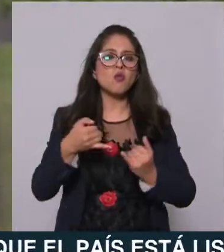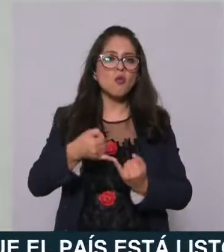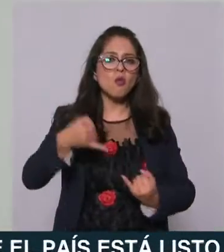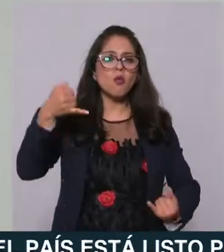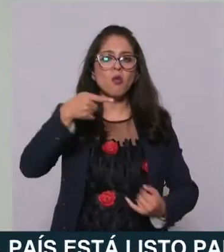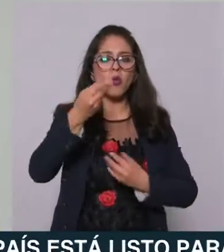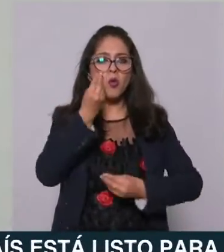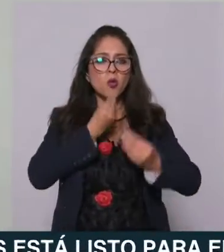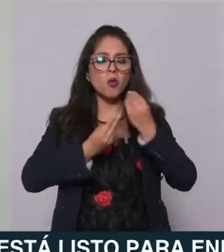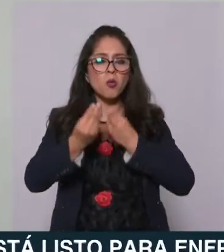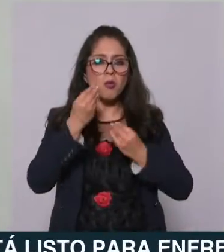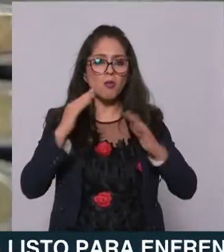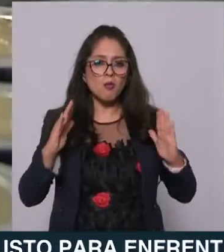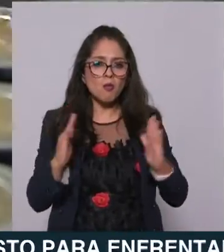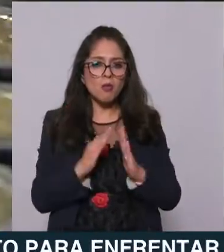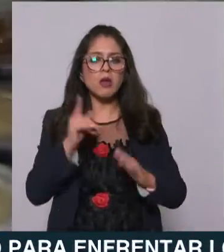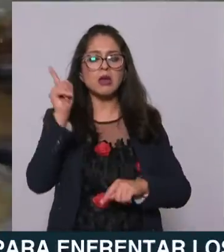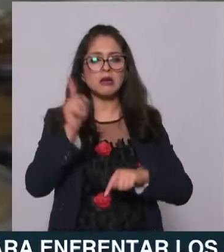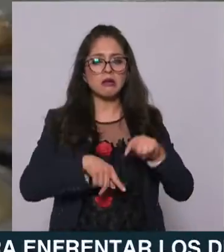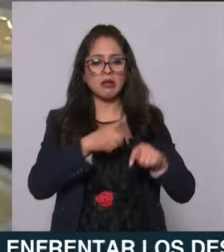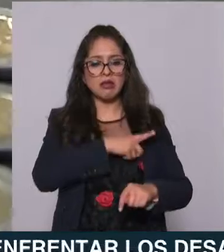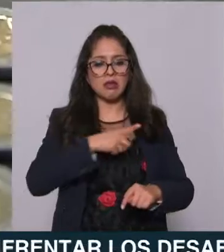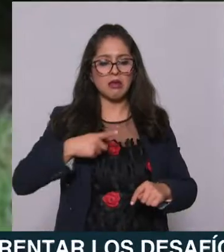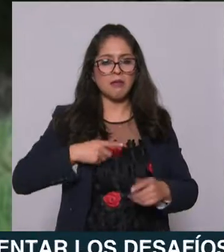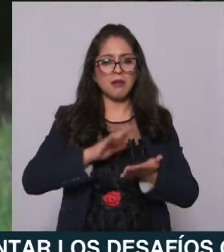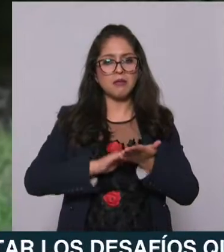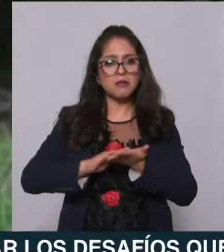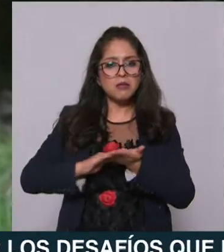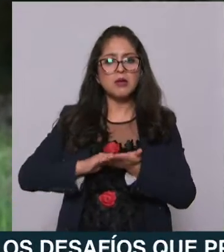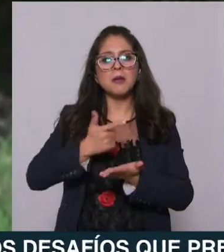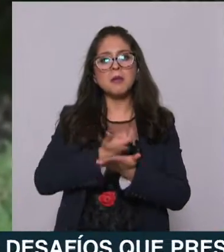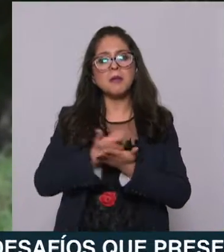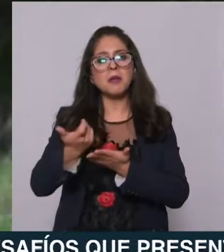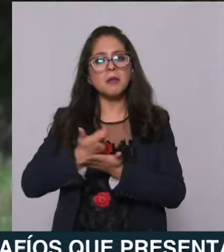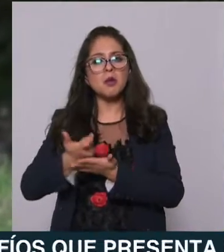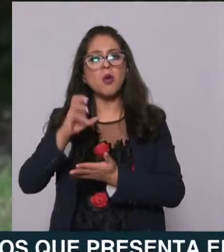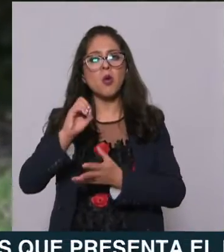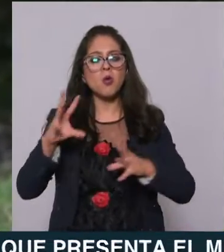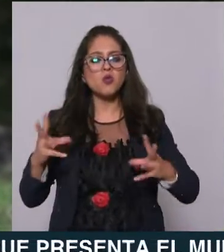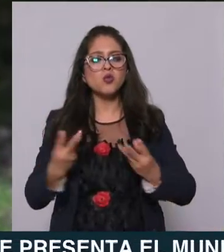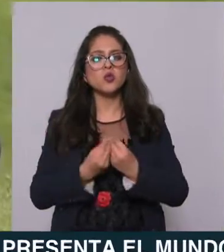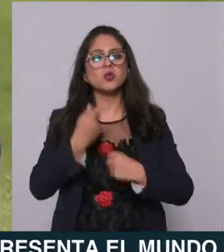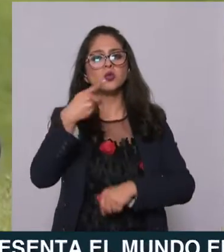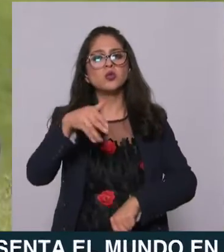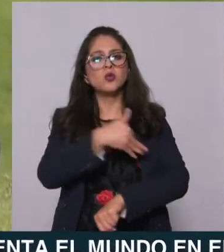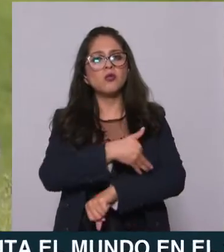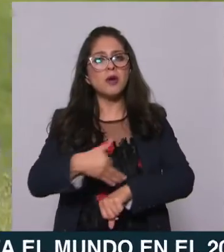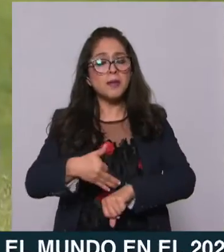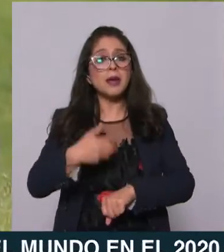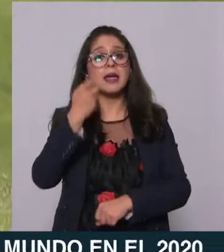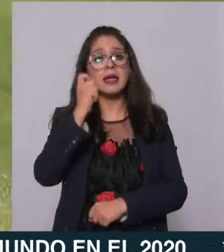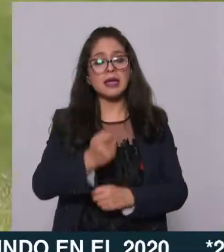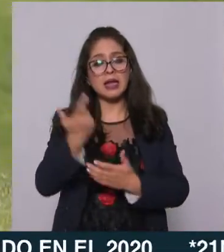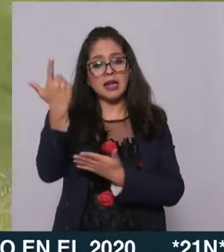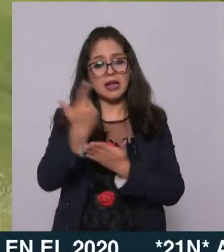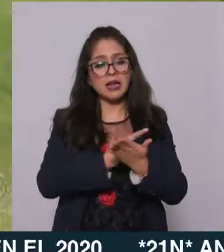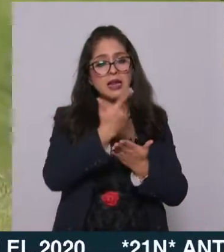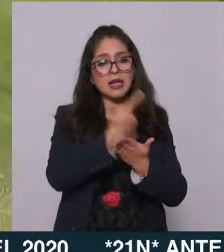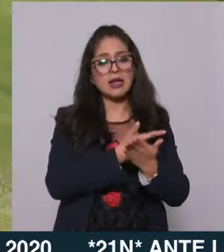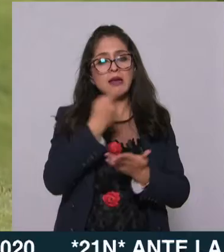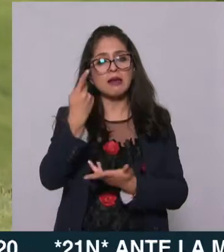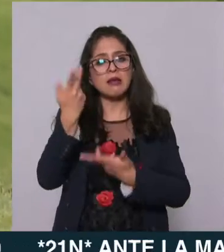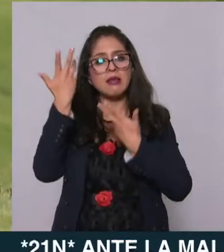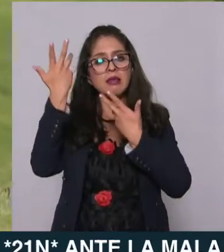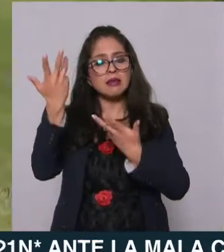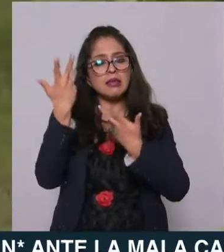dieta, salir de deudas y ahorrar dinero, o pasar tiempo con la familia, la lista y los propósitos